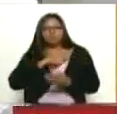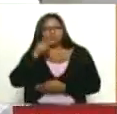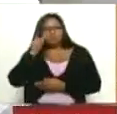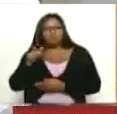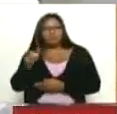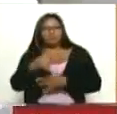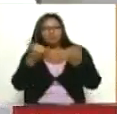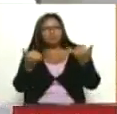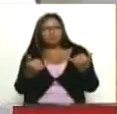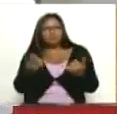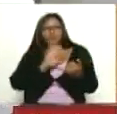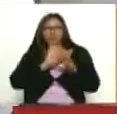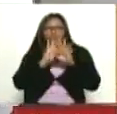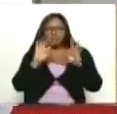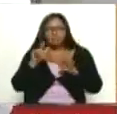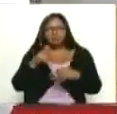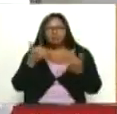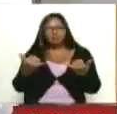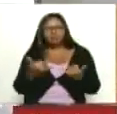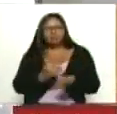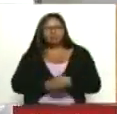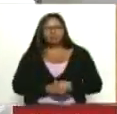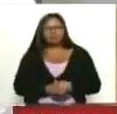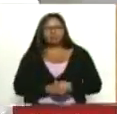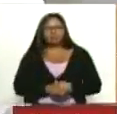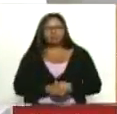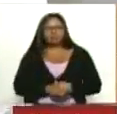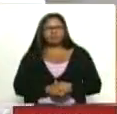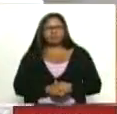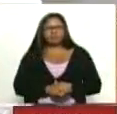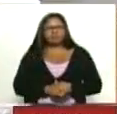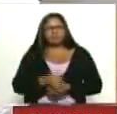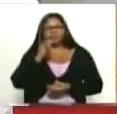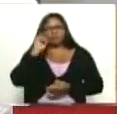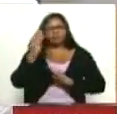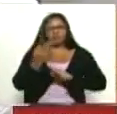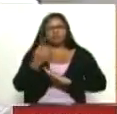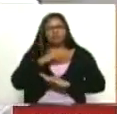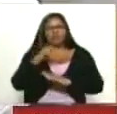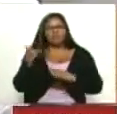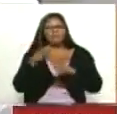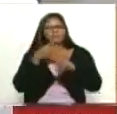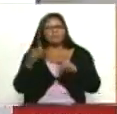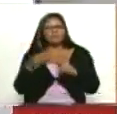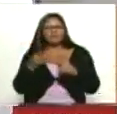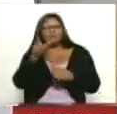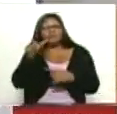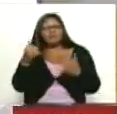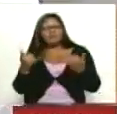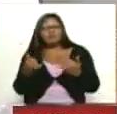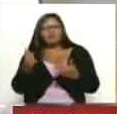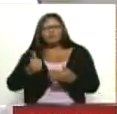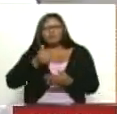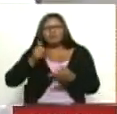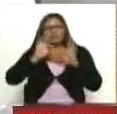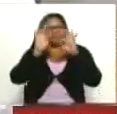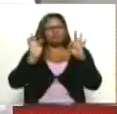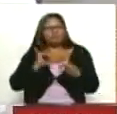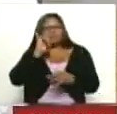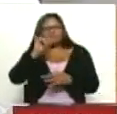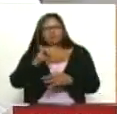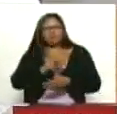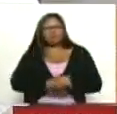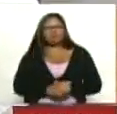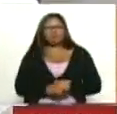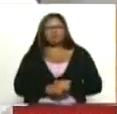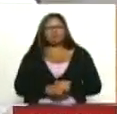la autodeterminación de los pueblos, denuncias contra la violencia de género y cualquier forma de denuncia,